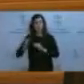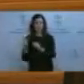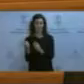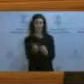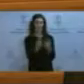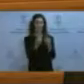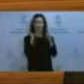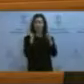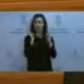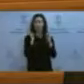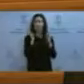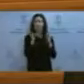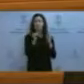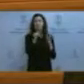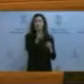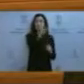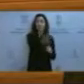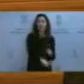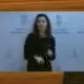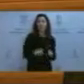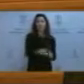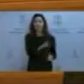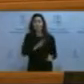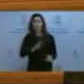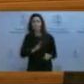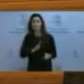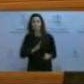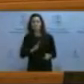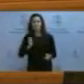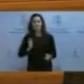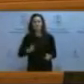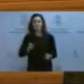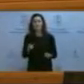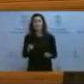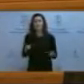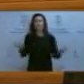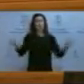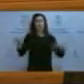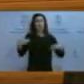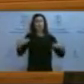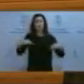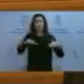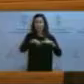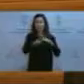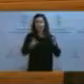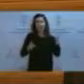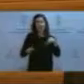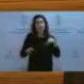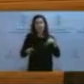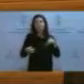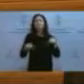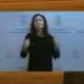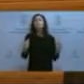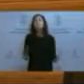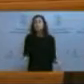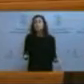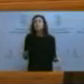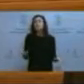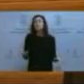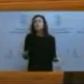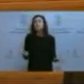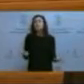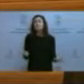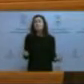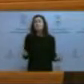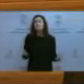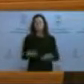que usted siempre utiliza como respuesta la falta de medios, la falta de recursos y la falta de dotación presupuestaria. Por